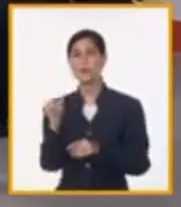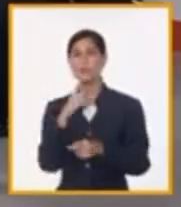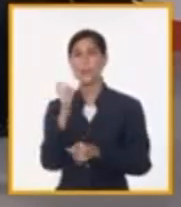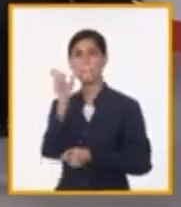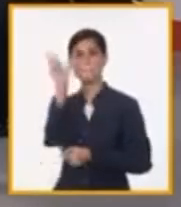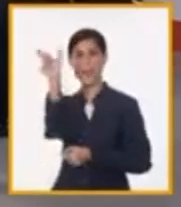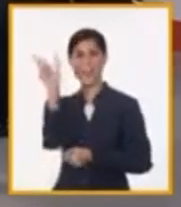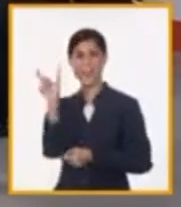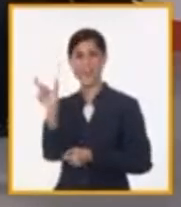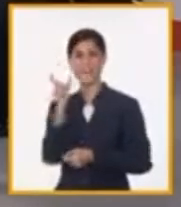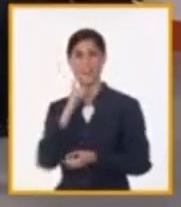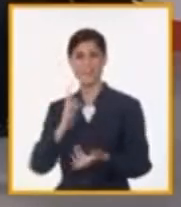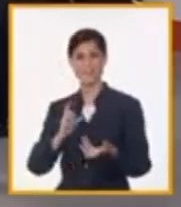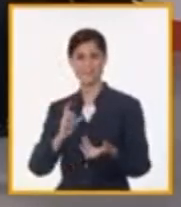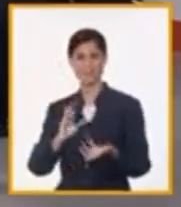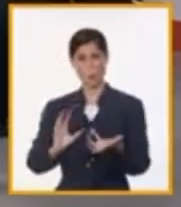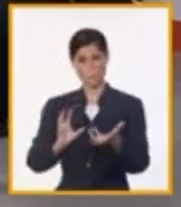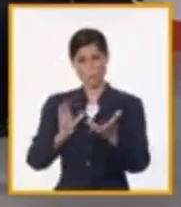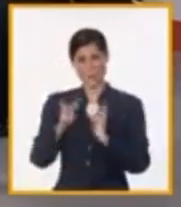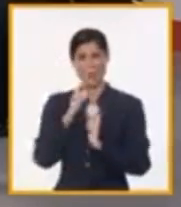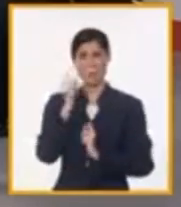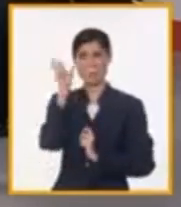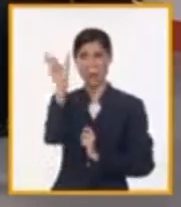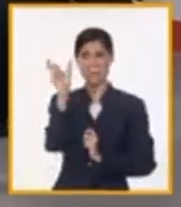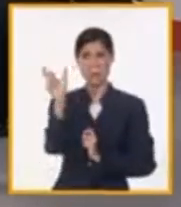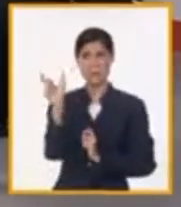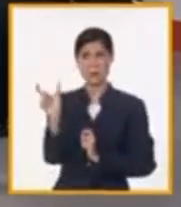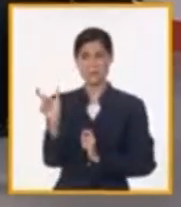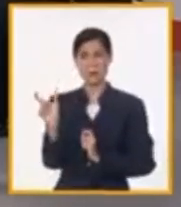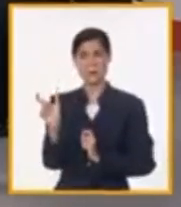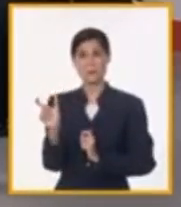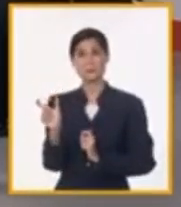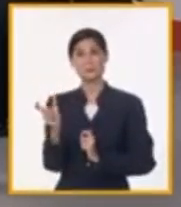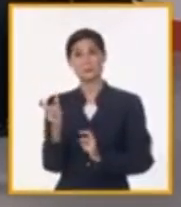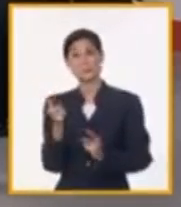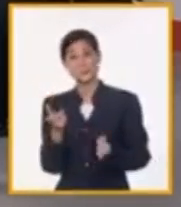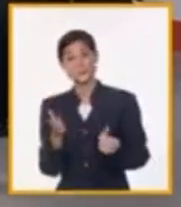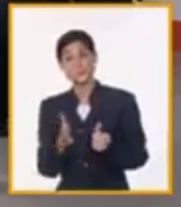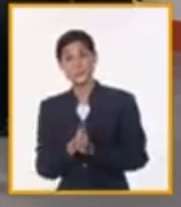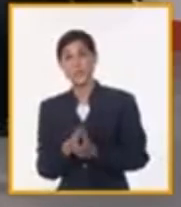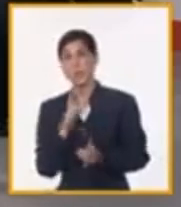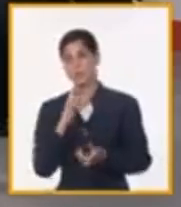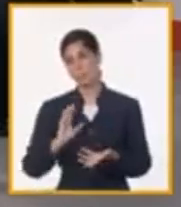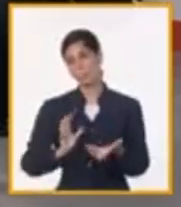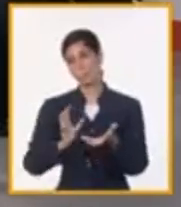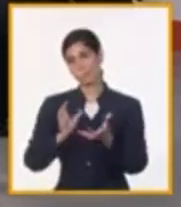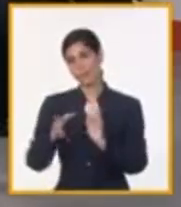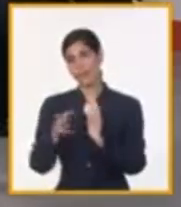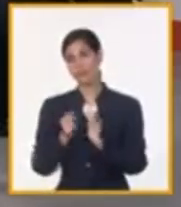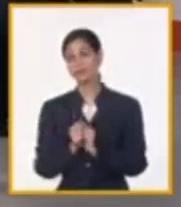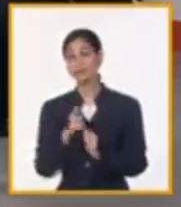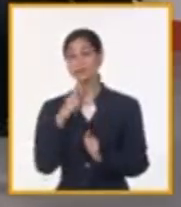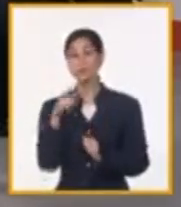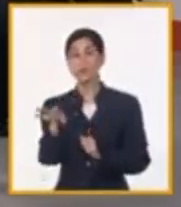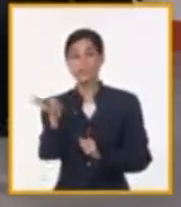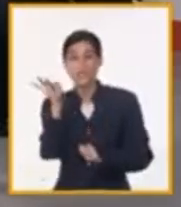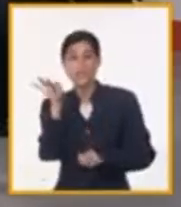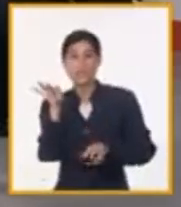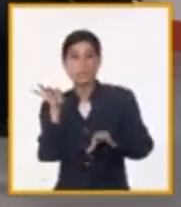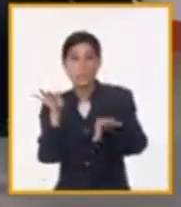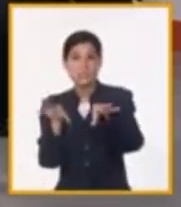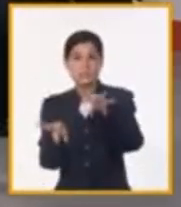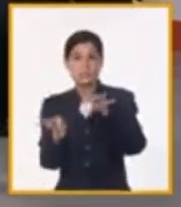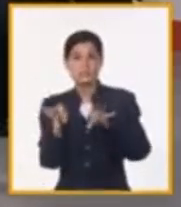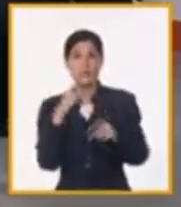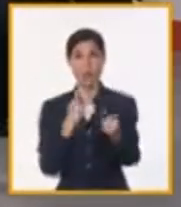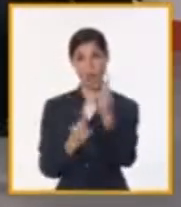isol bombardea varios residenciales Israel bombardea simplemente o sea el tema de los medios y de